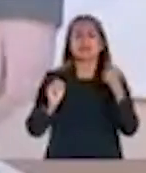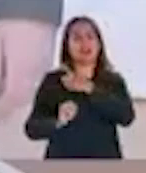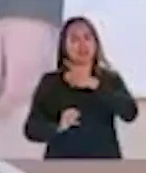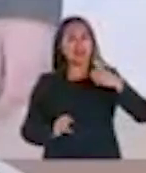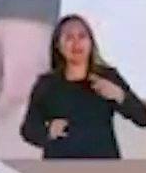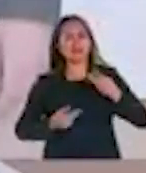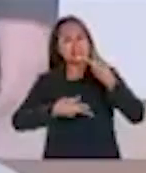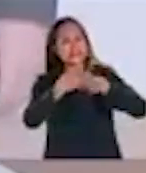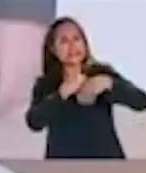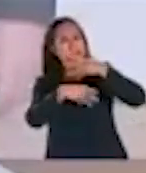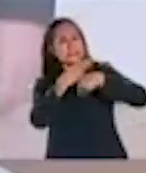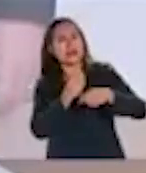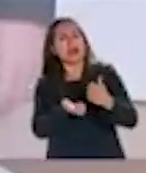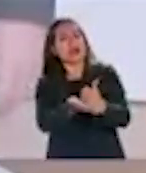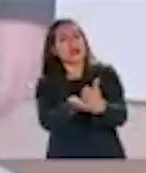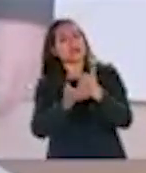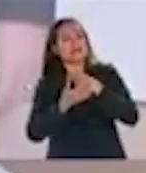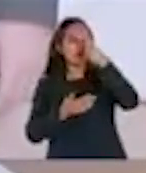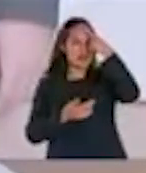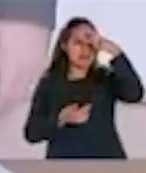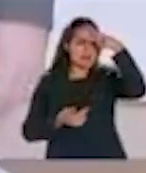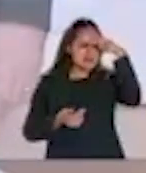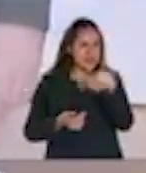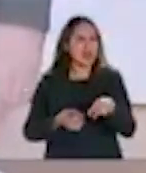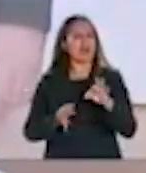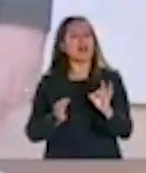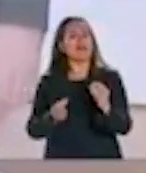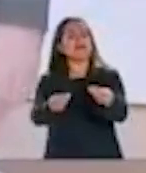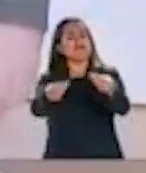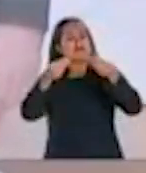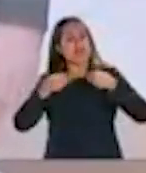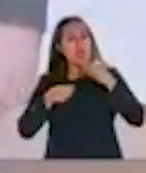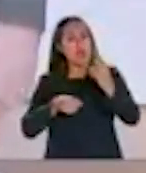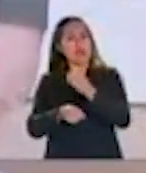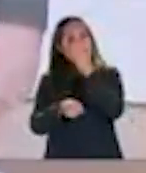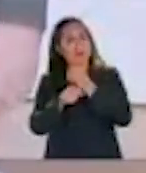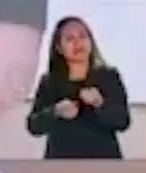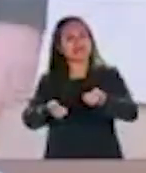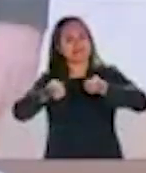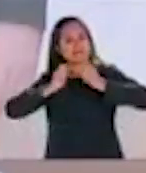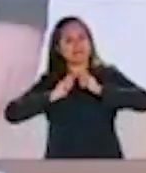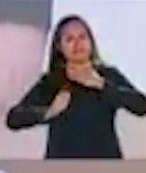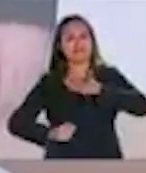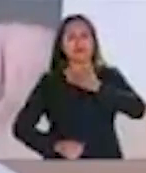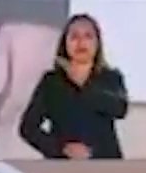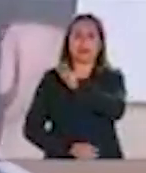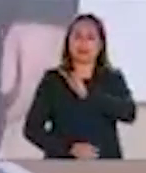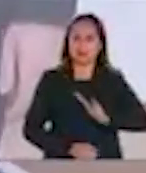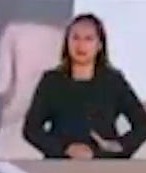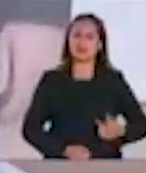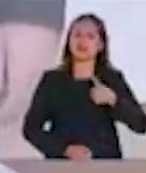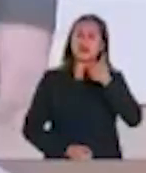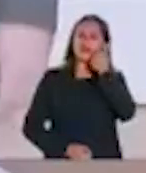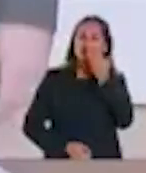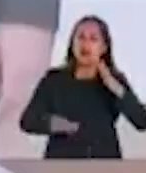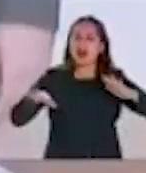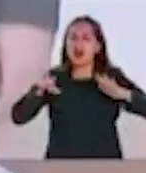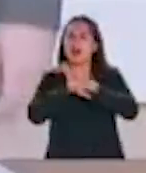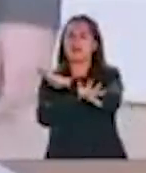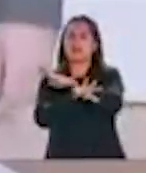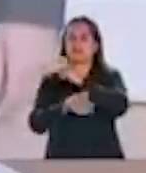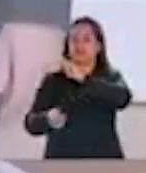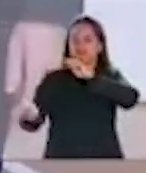ayúdenme mexicanos deme la oportunidad de ser su presidente quiero cambiar las cosas pero las quiero cambiar de raíz